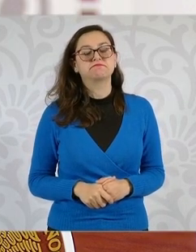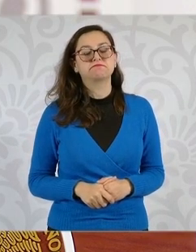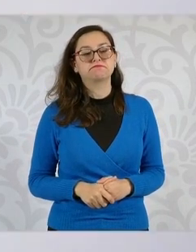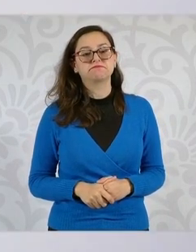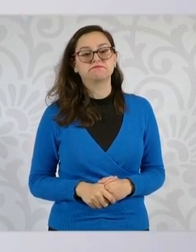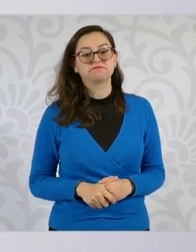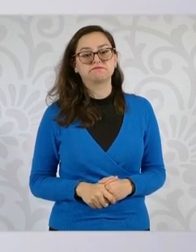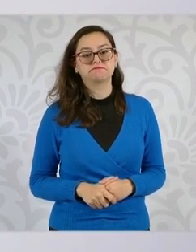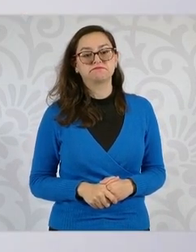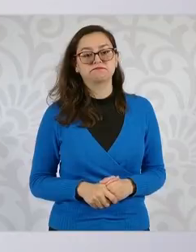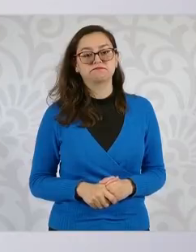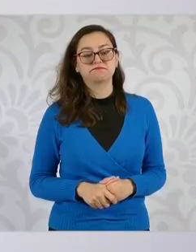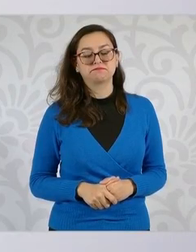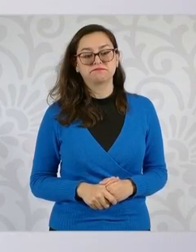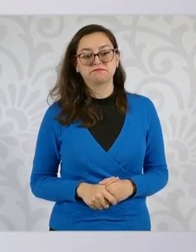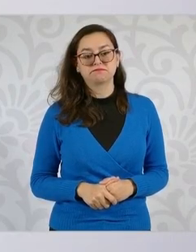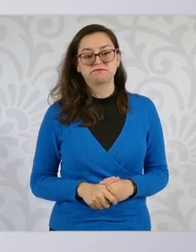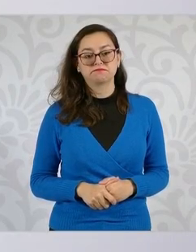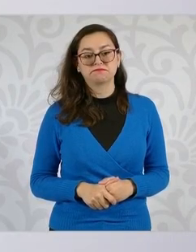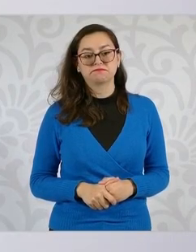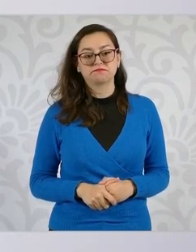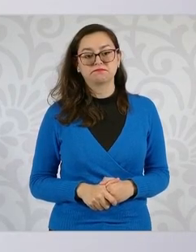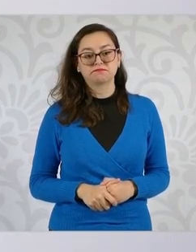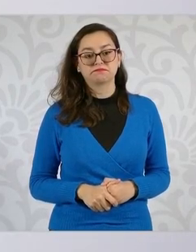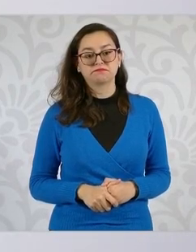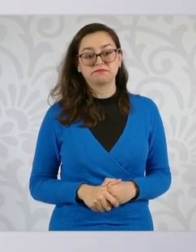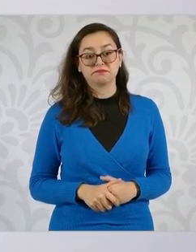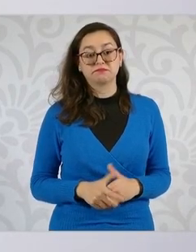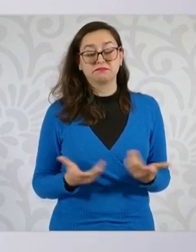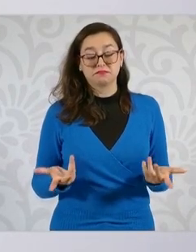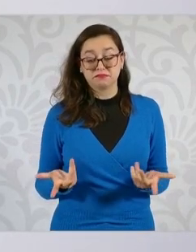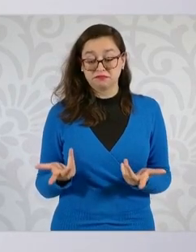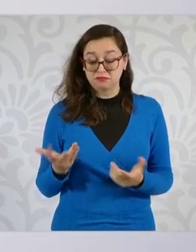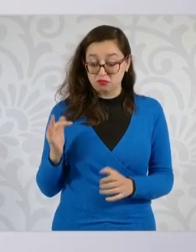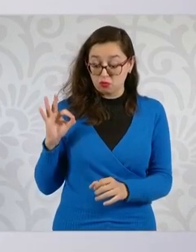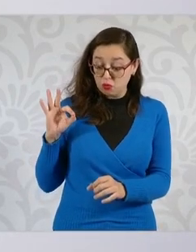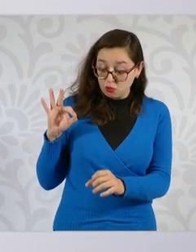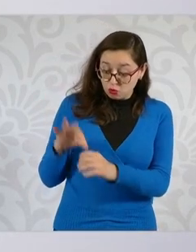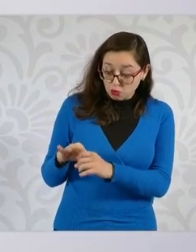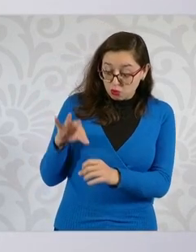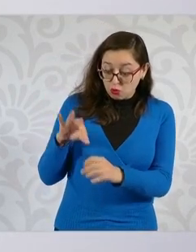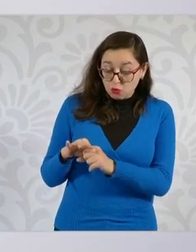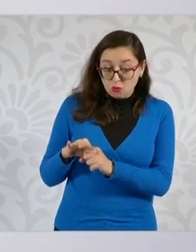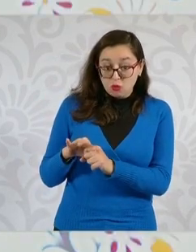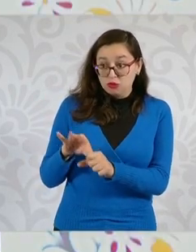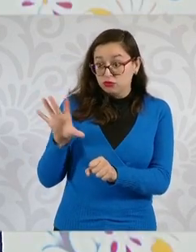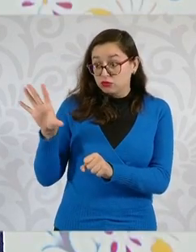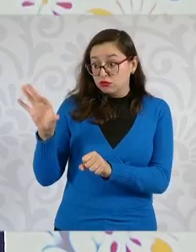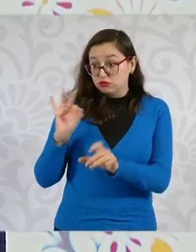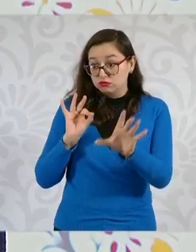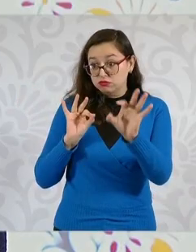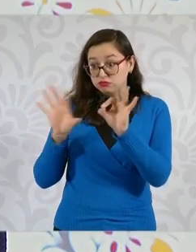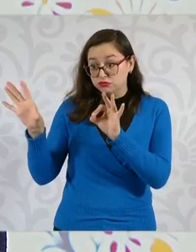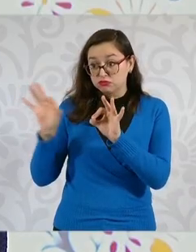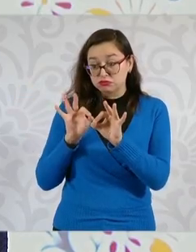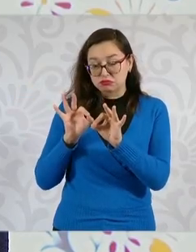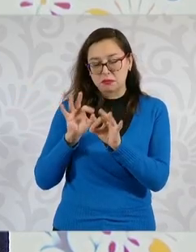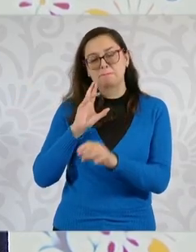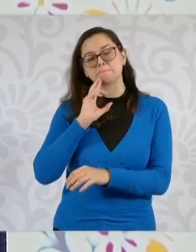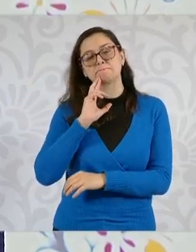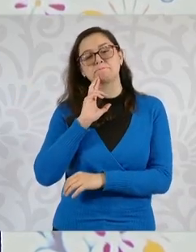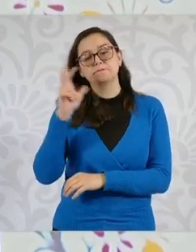siempre es mejor que decida el pueblo en el caso del poder judicial